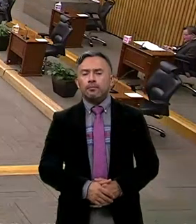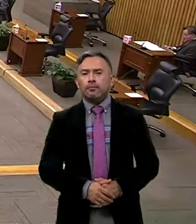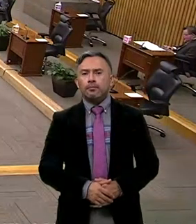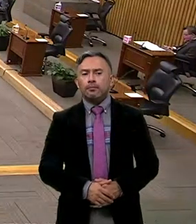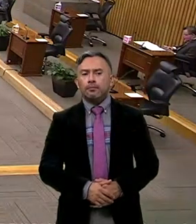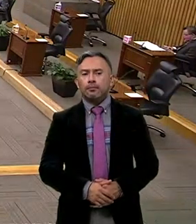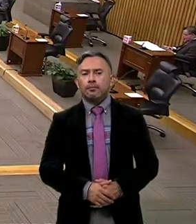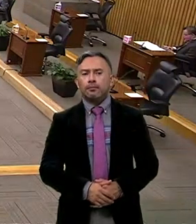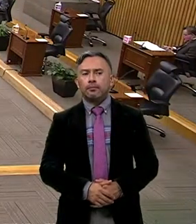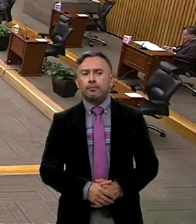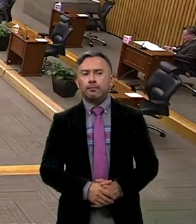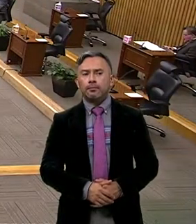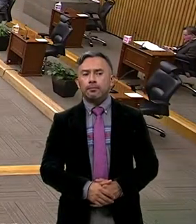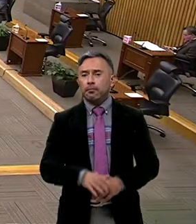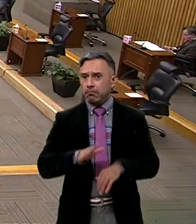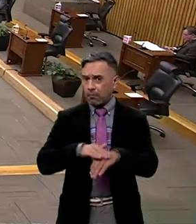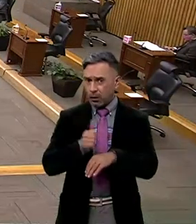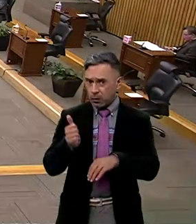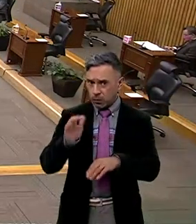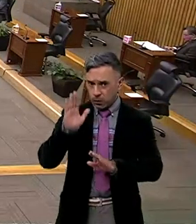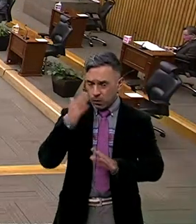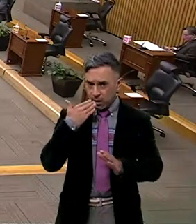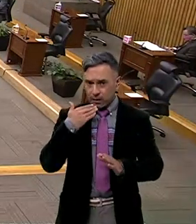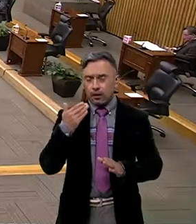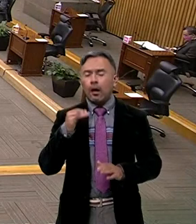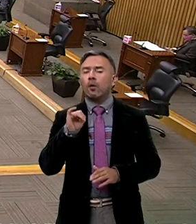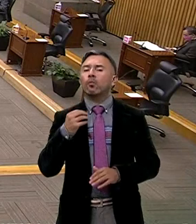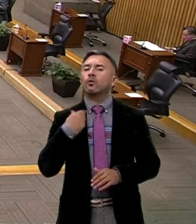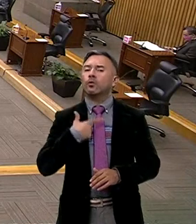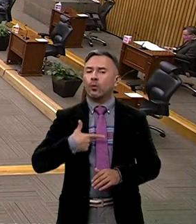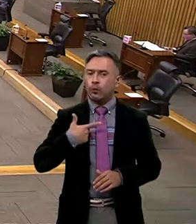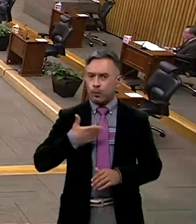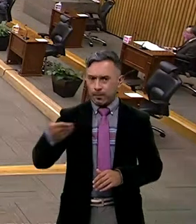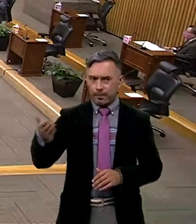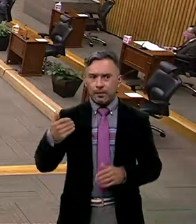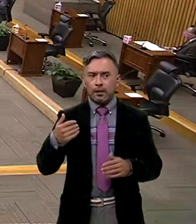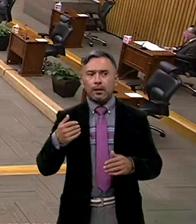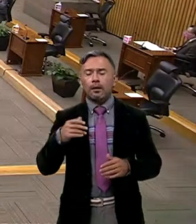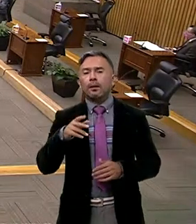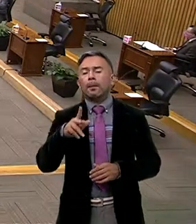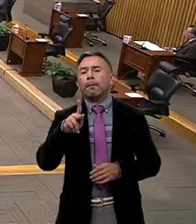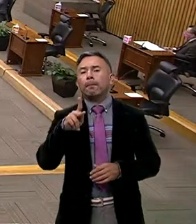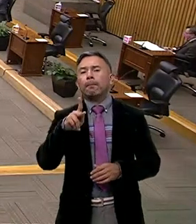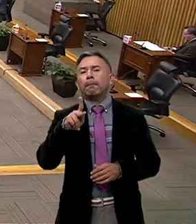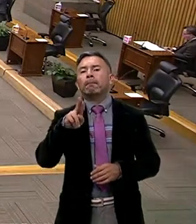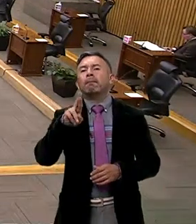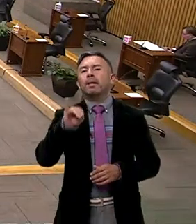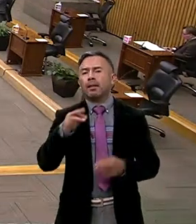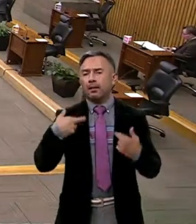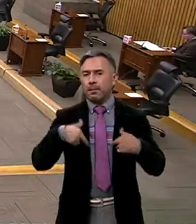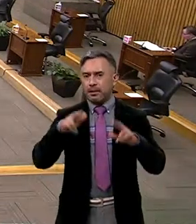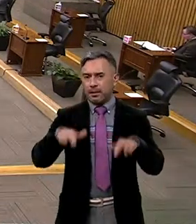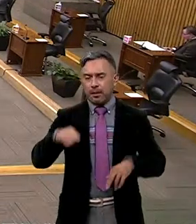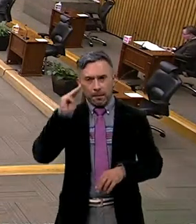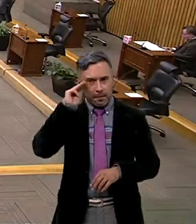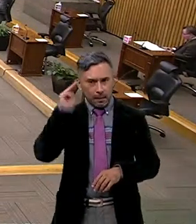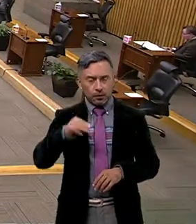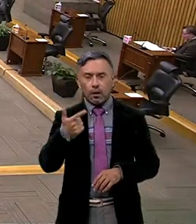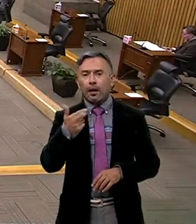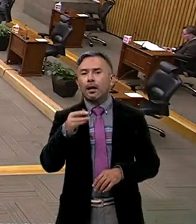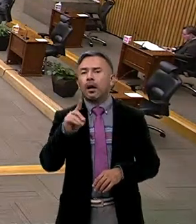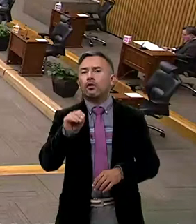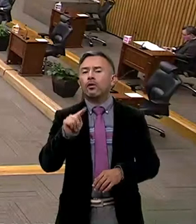no hay más perdóneme con gusto si tiene la palabra del señor representante del partido revolucionario institucional maestro gerardo tiana